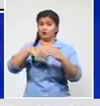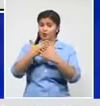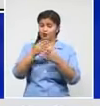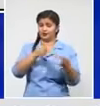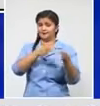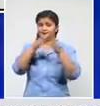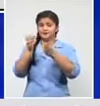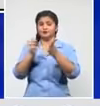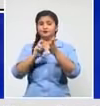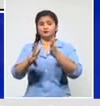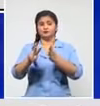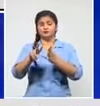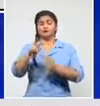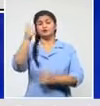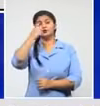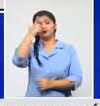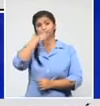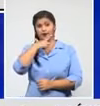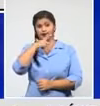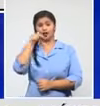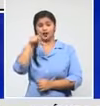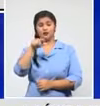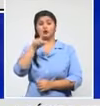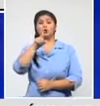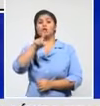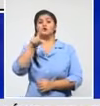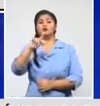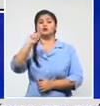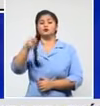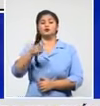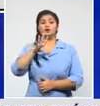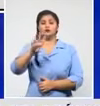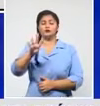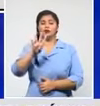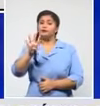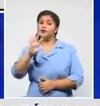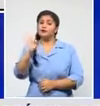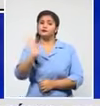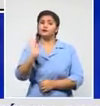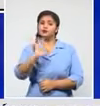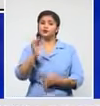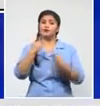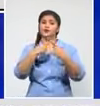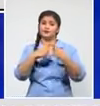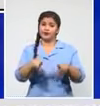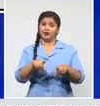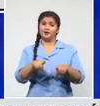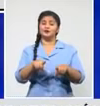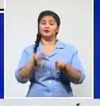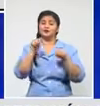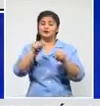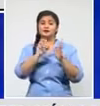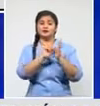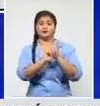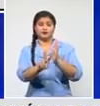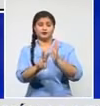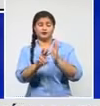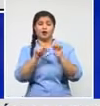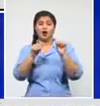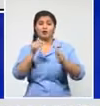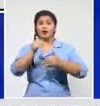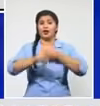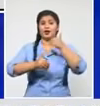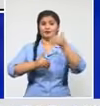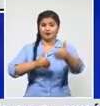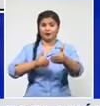de 11,44, pero realmente también se sabe que la provincia pasó a la etapa de